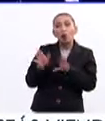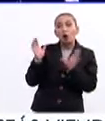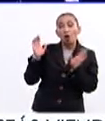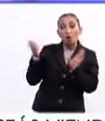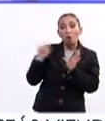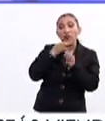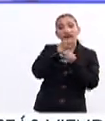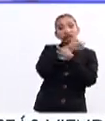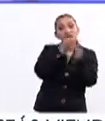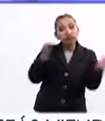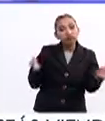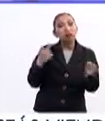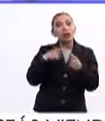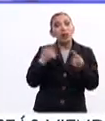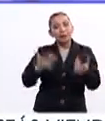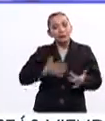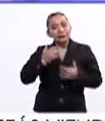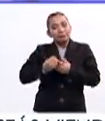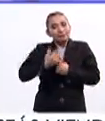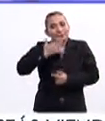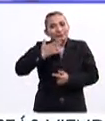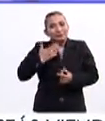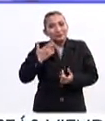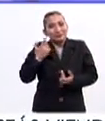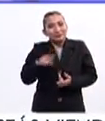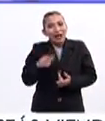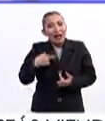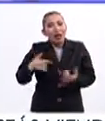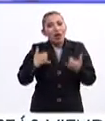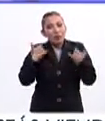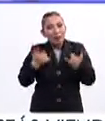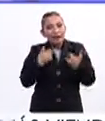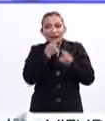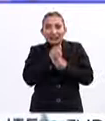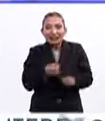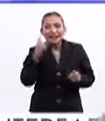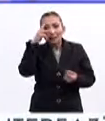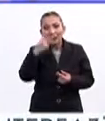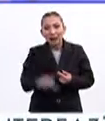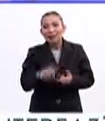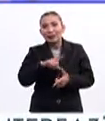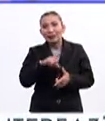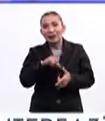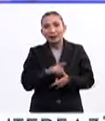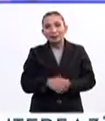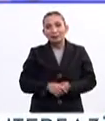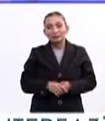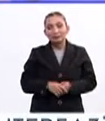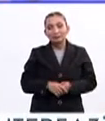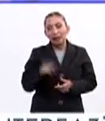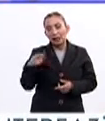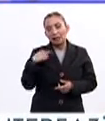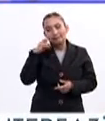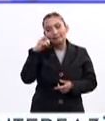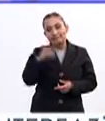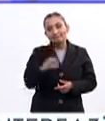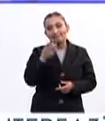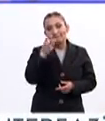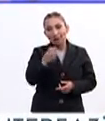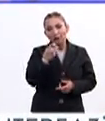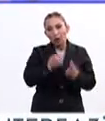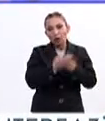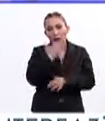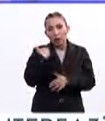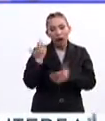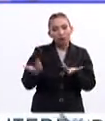una obra de divulgación, de inspiración para las jóvenes y las niñas mexicanas y latinas que pues están viendo esta